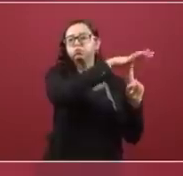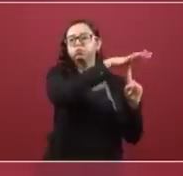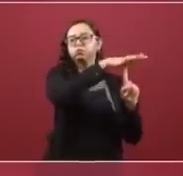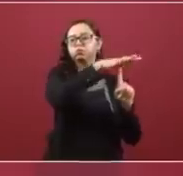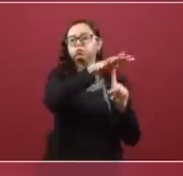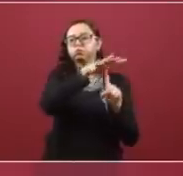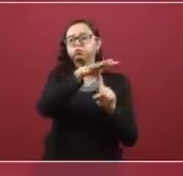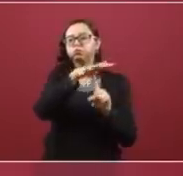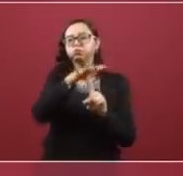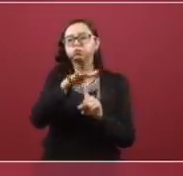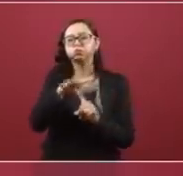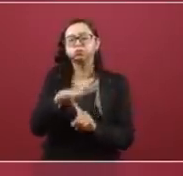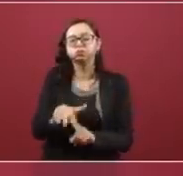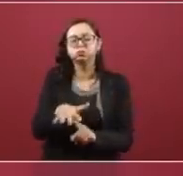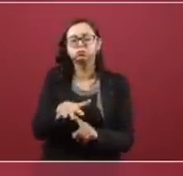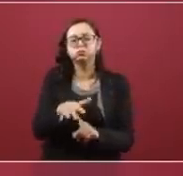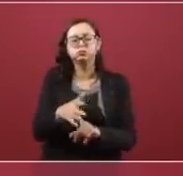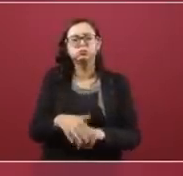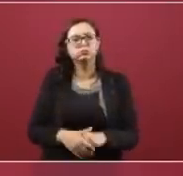el Puma,